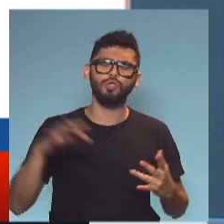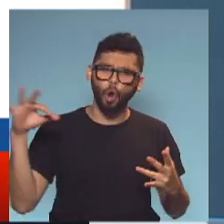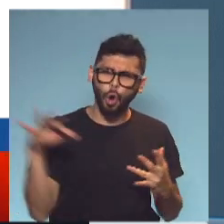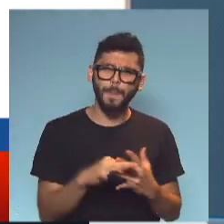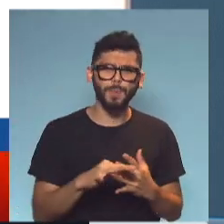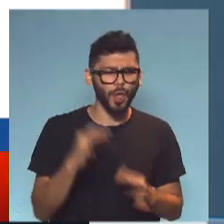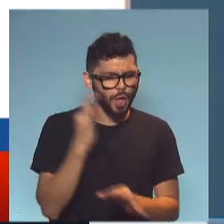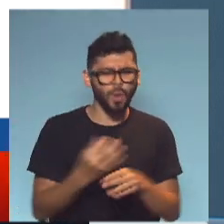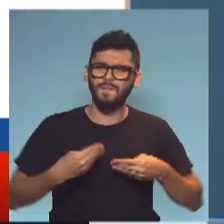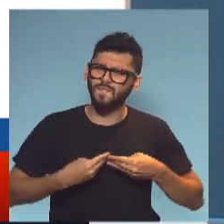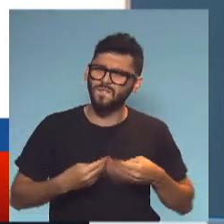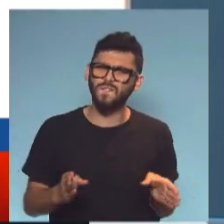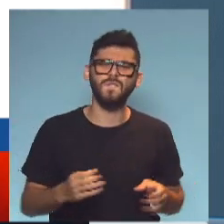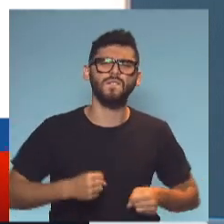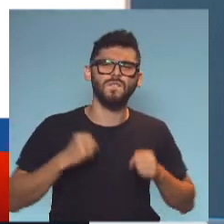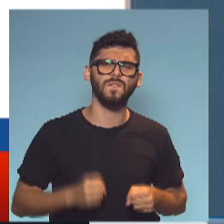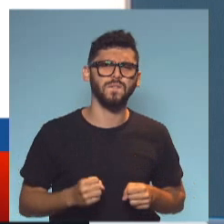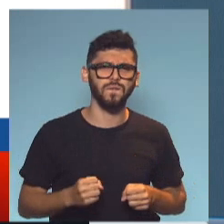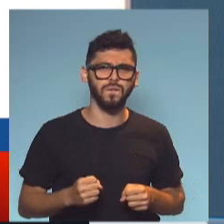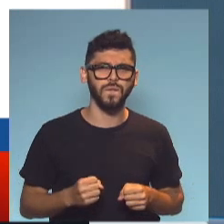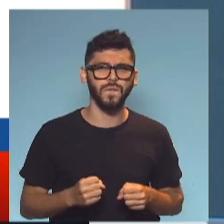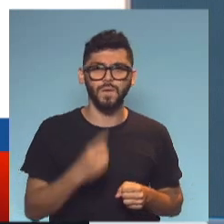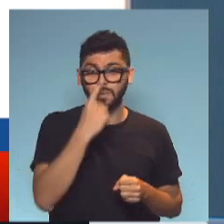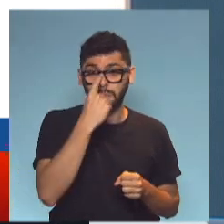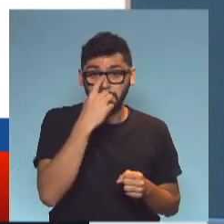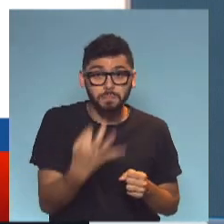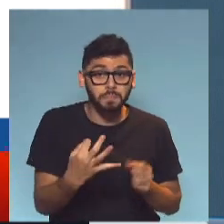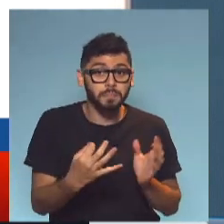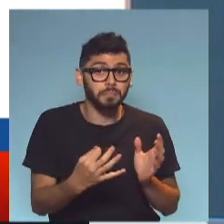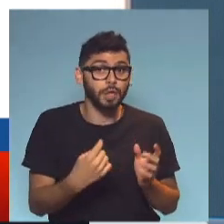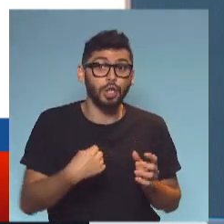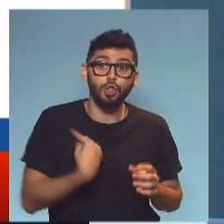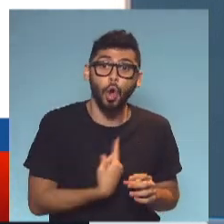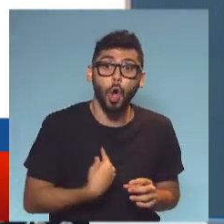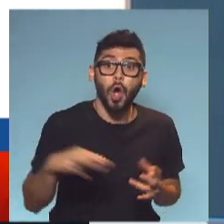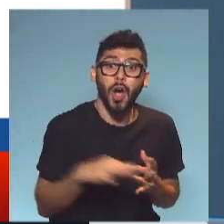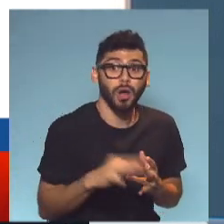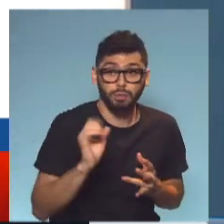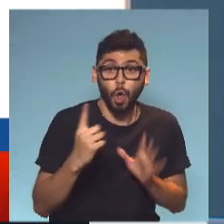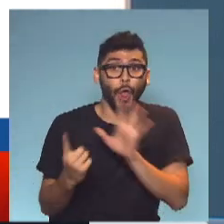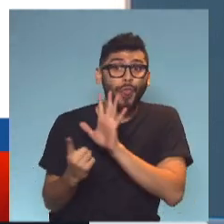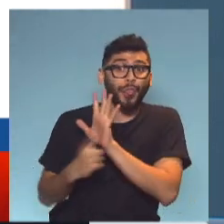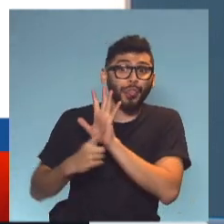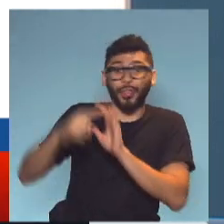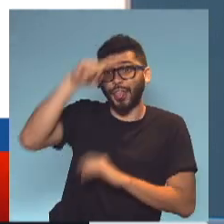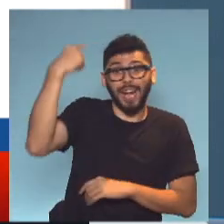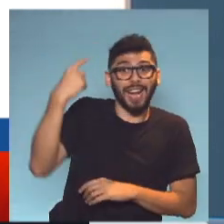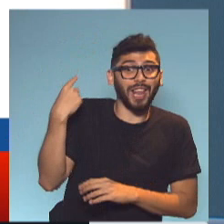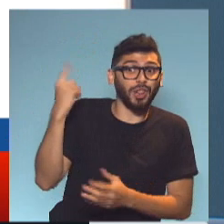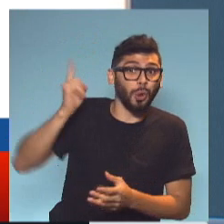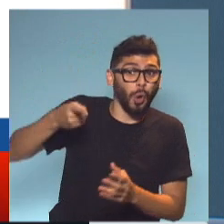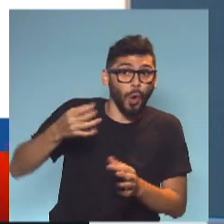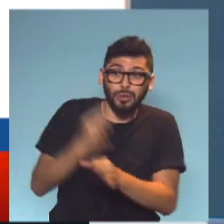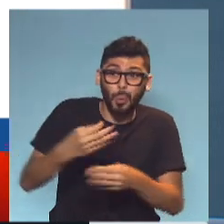sostener las escuelas abiertas y la presencialidad. Está en el decreto. Claro. El decreto dice que la prioridad es sostener la